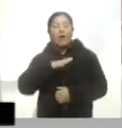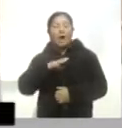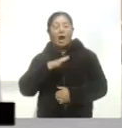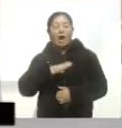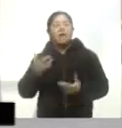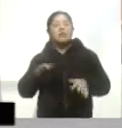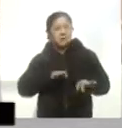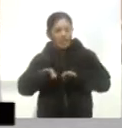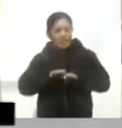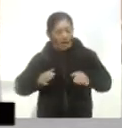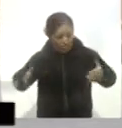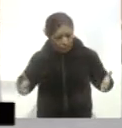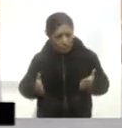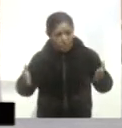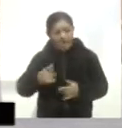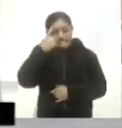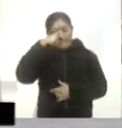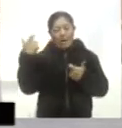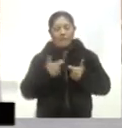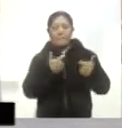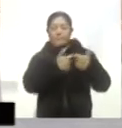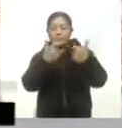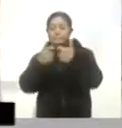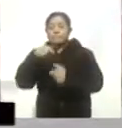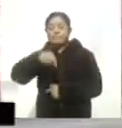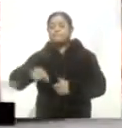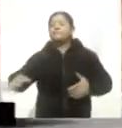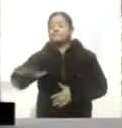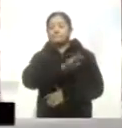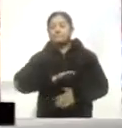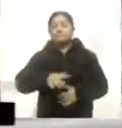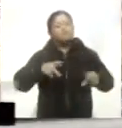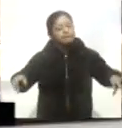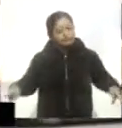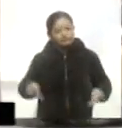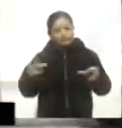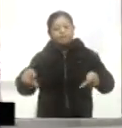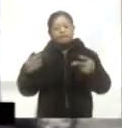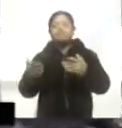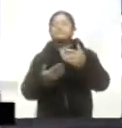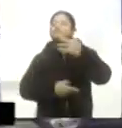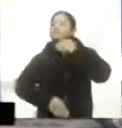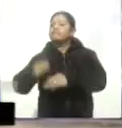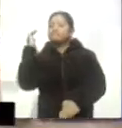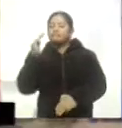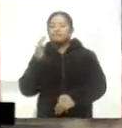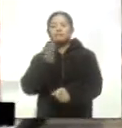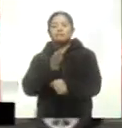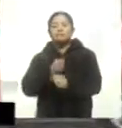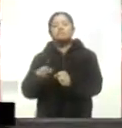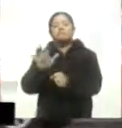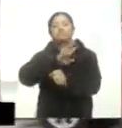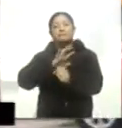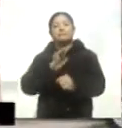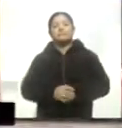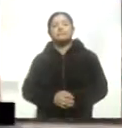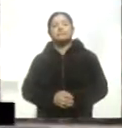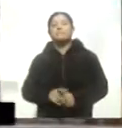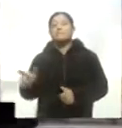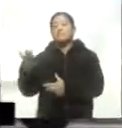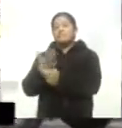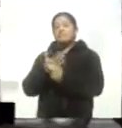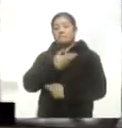que desarrolla para reactivar la economía local durante esta emergencia sanitaria por COVID-19. Así lo informó el